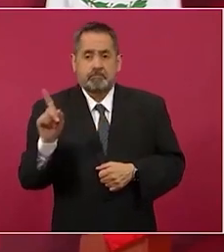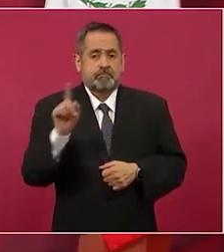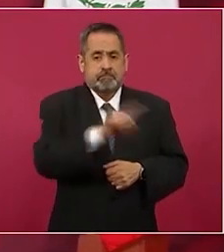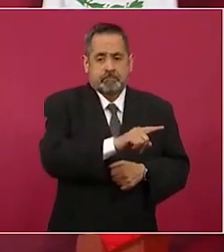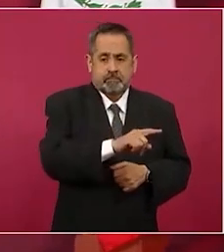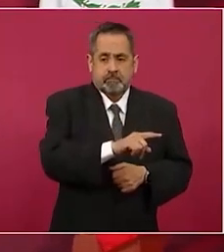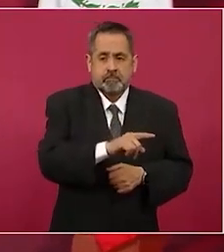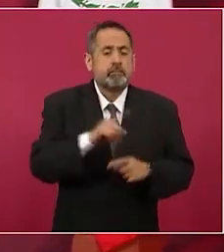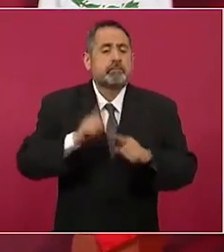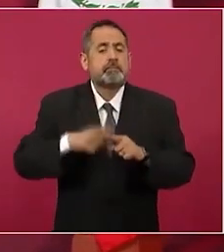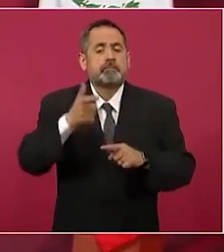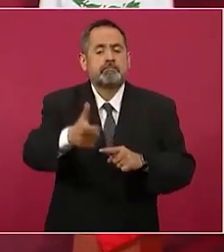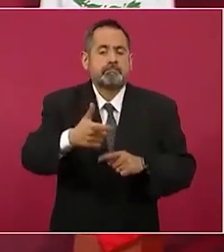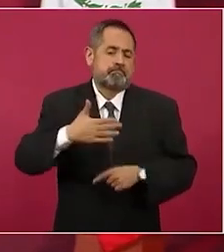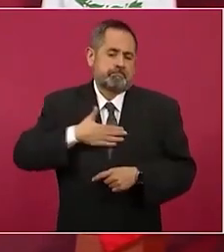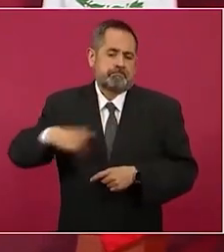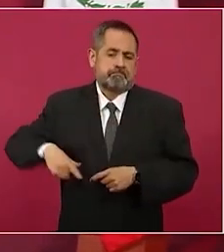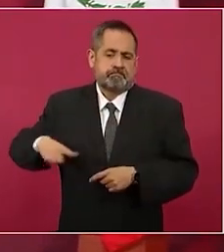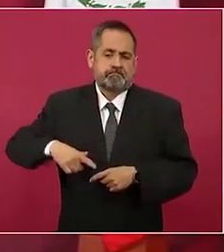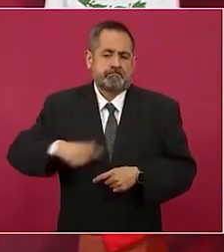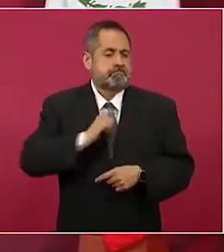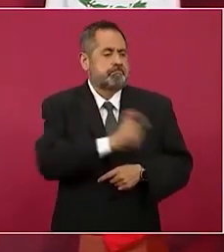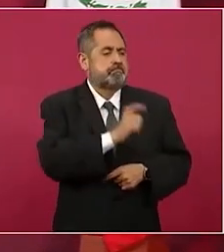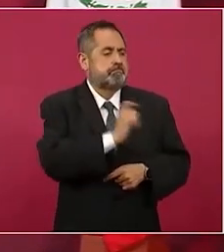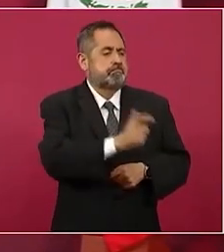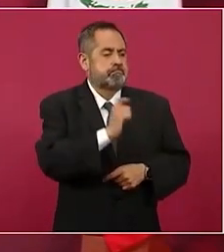y el gobierno pagaba todo.